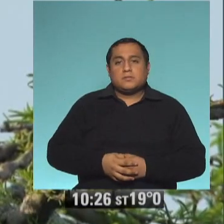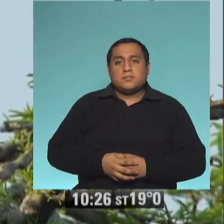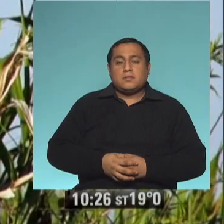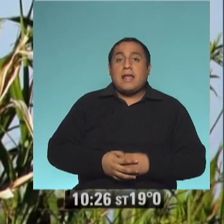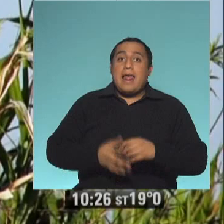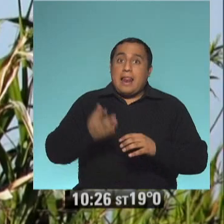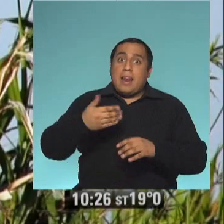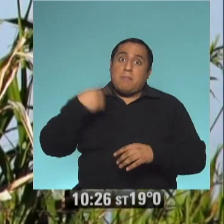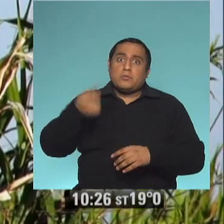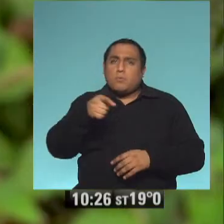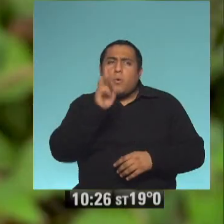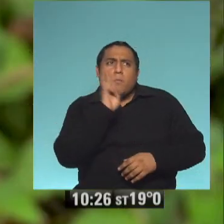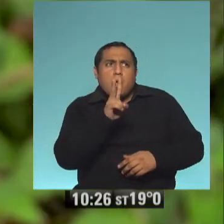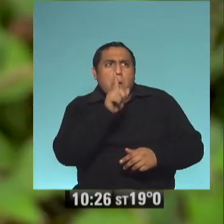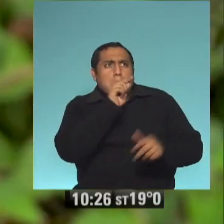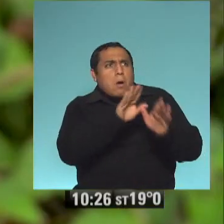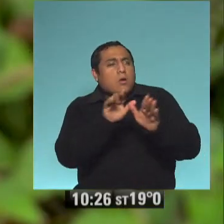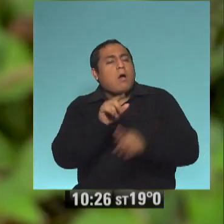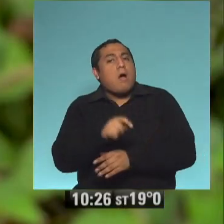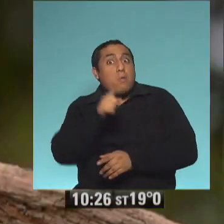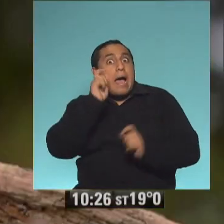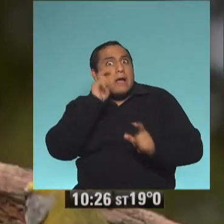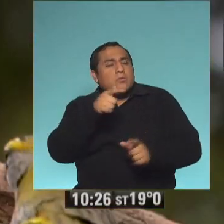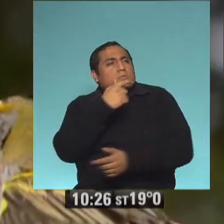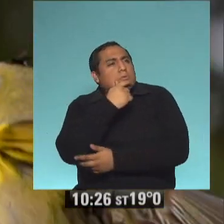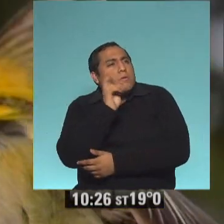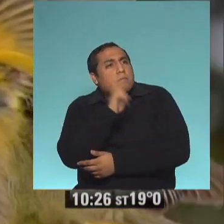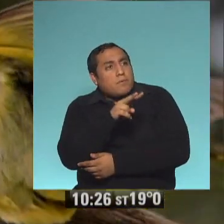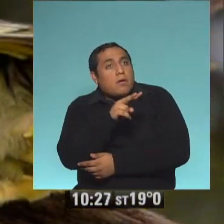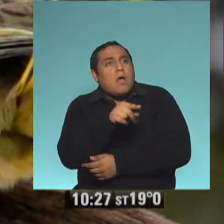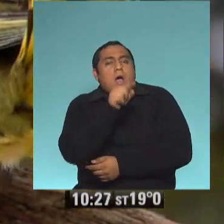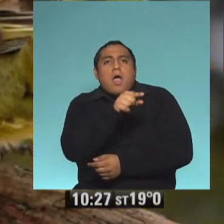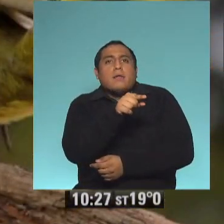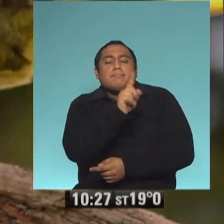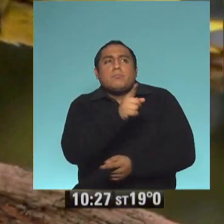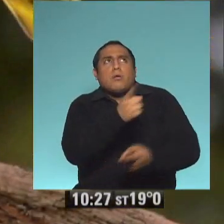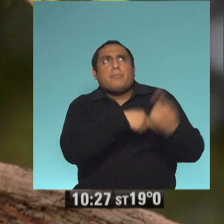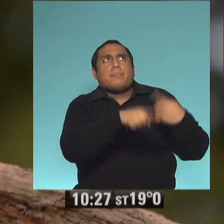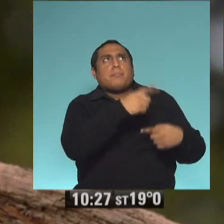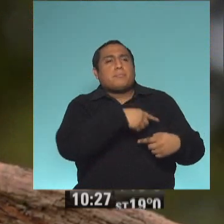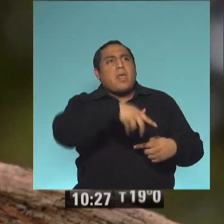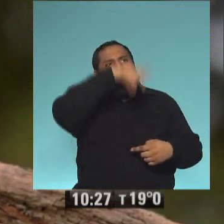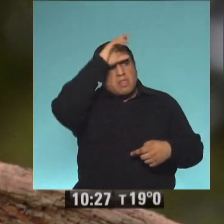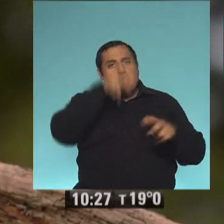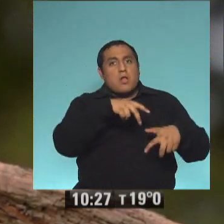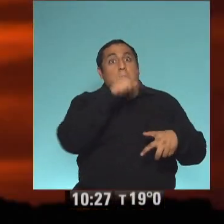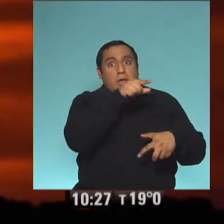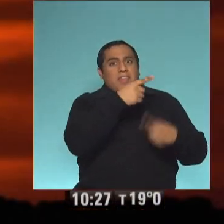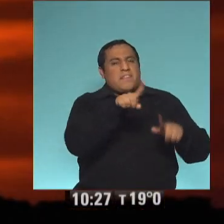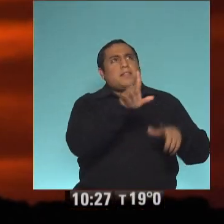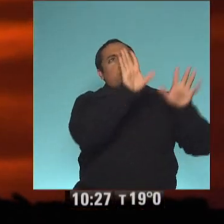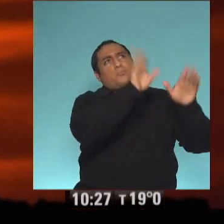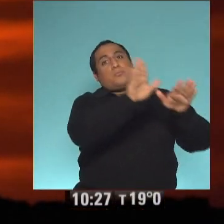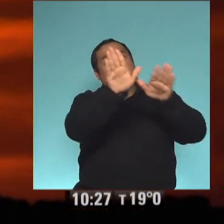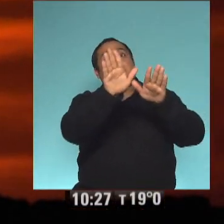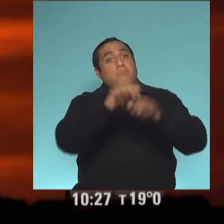Así que la próxima vez que veas una, mírala bien. Estás ante un dinosaurio que vive en las nubes.